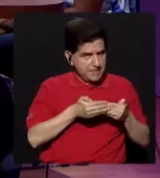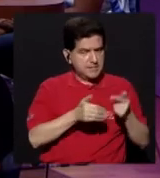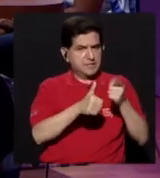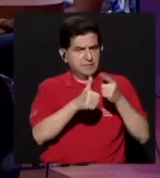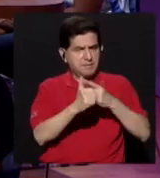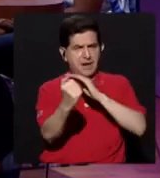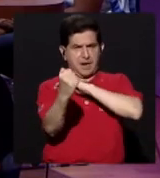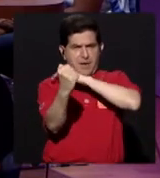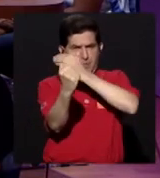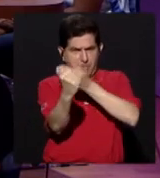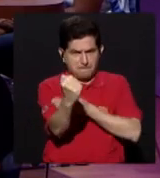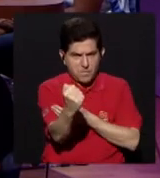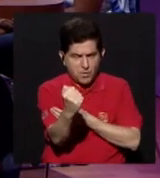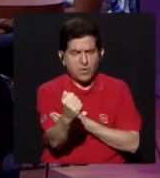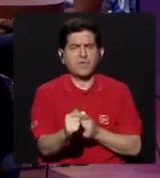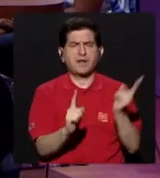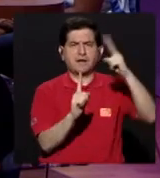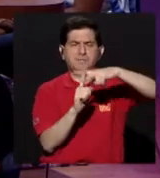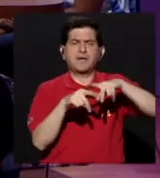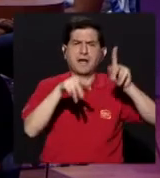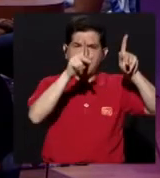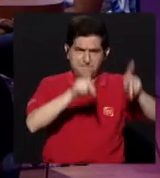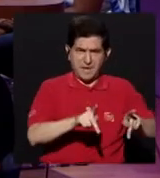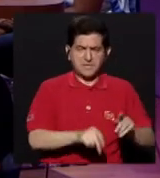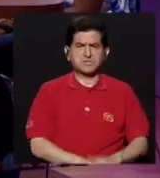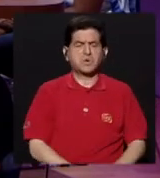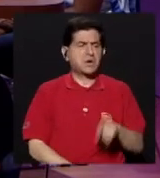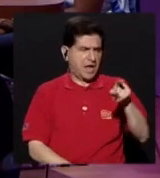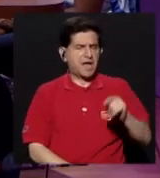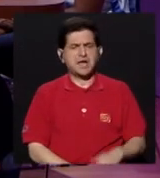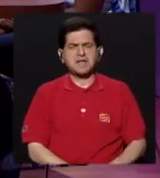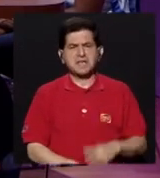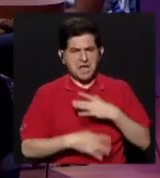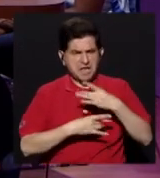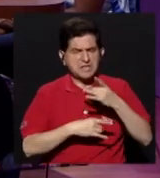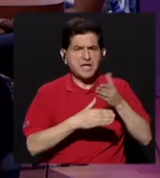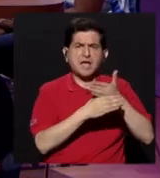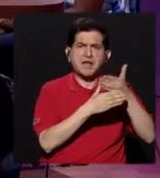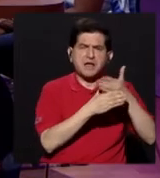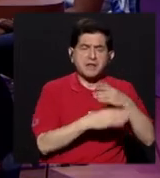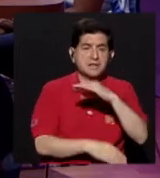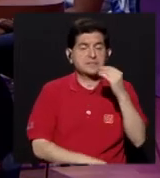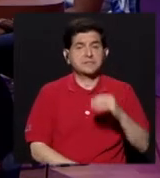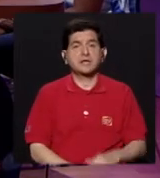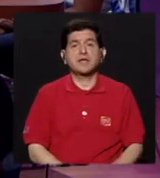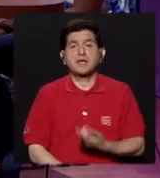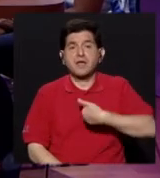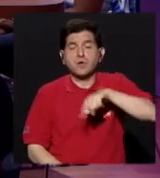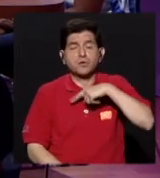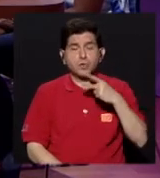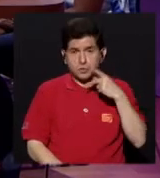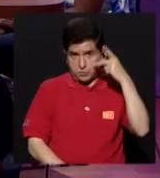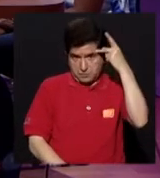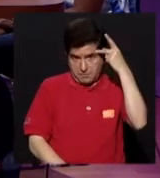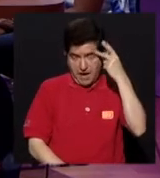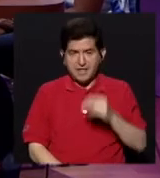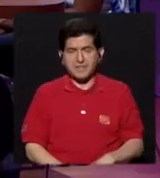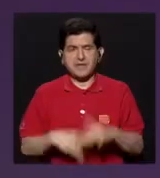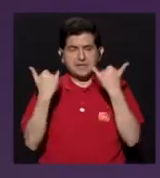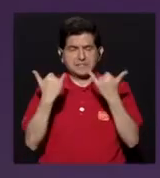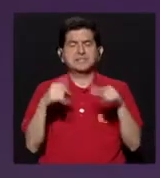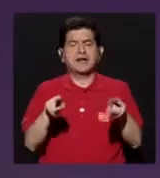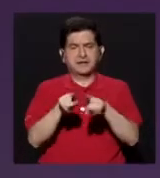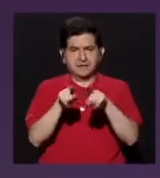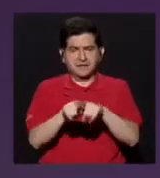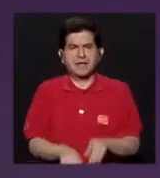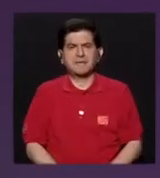empoderar a la persona para que se anime a compartir y a, como dice, a que nosotros como papás y mamás nos salgamos del